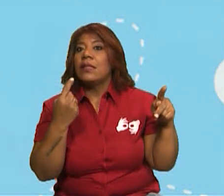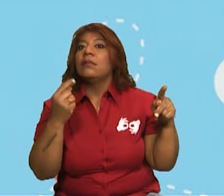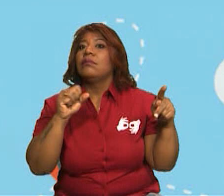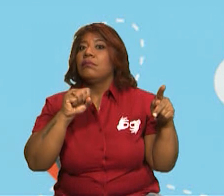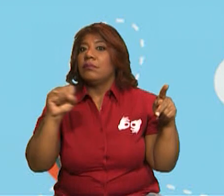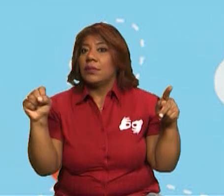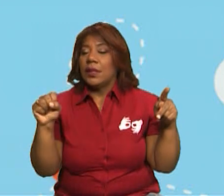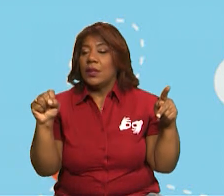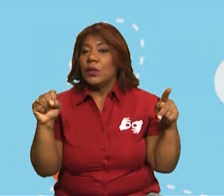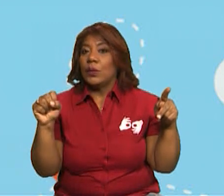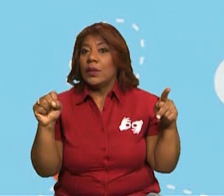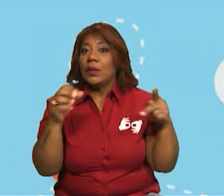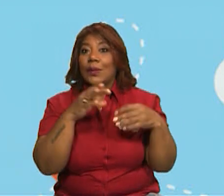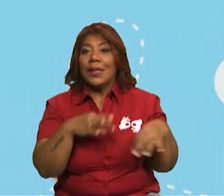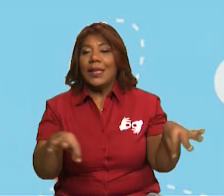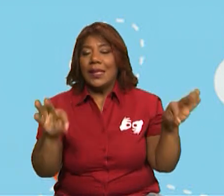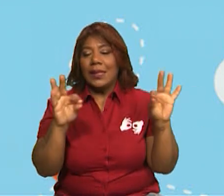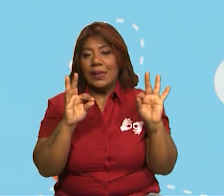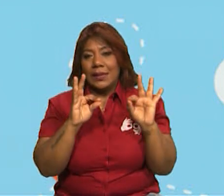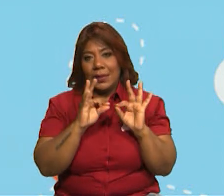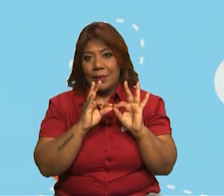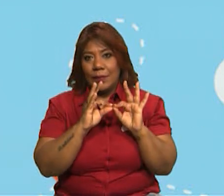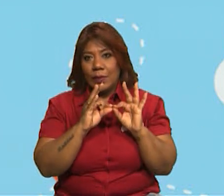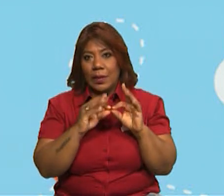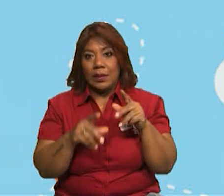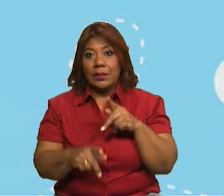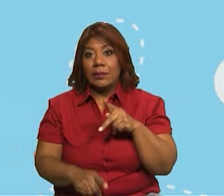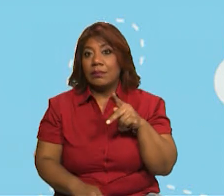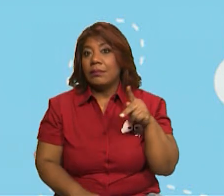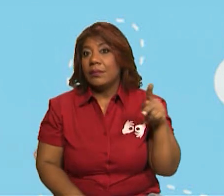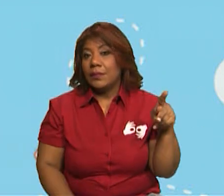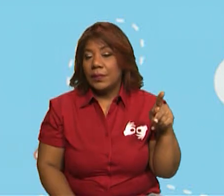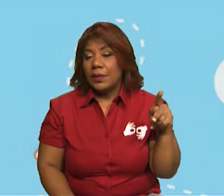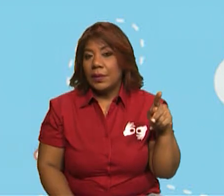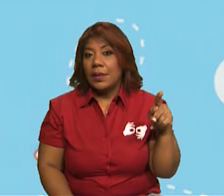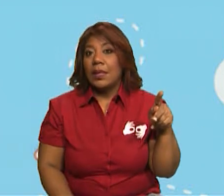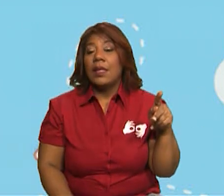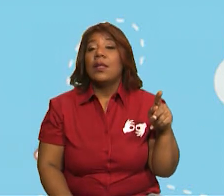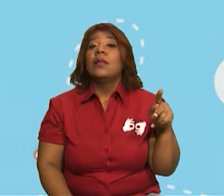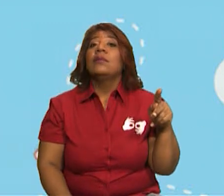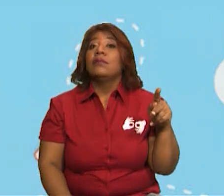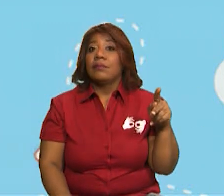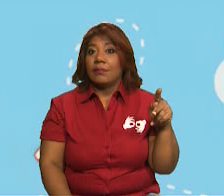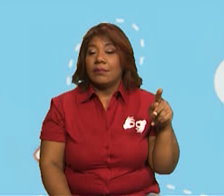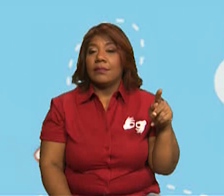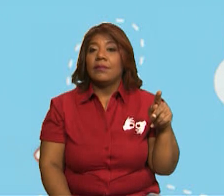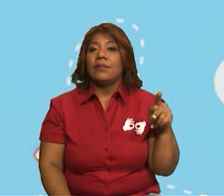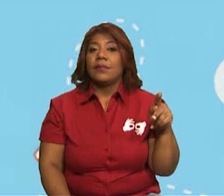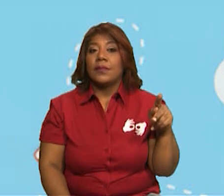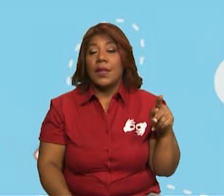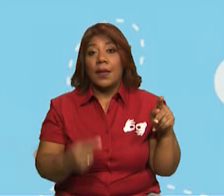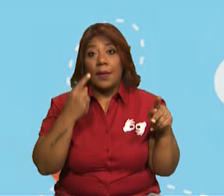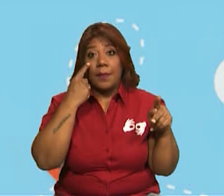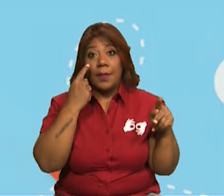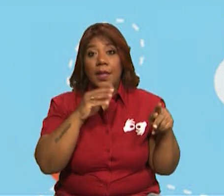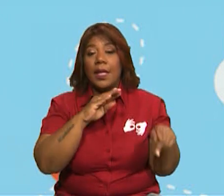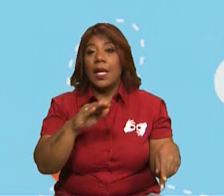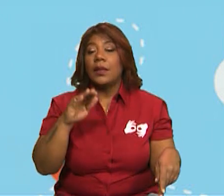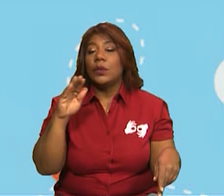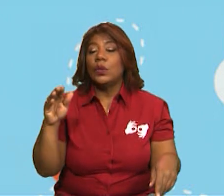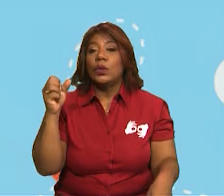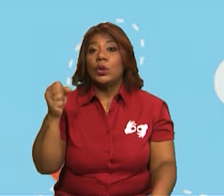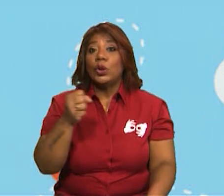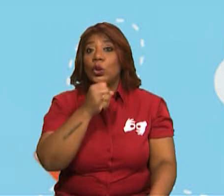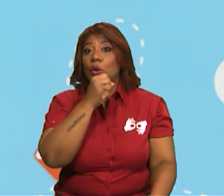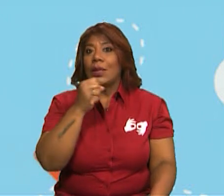imprescindible para que la oración tenga sentido. Y aquí tenemos un ejemplo que dice, los niños cantan